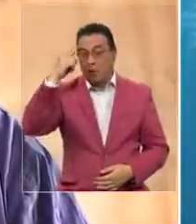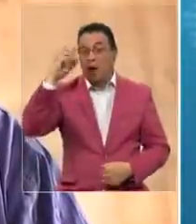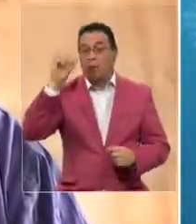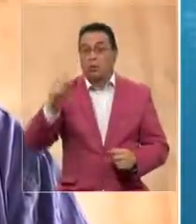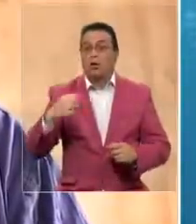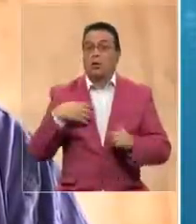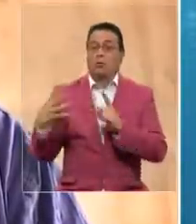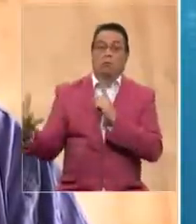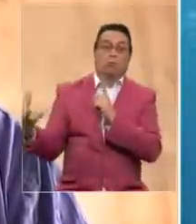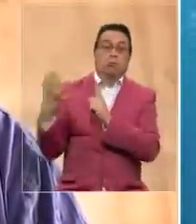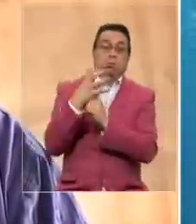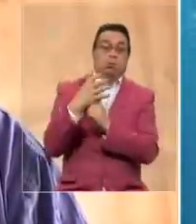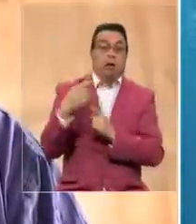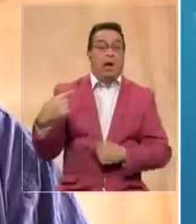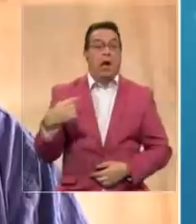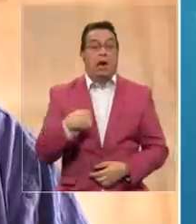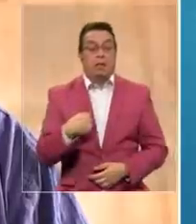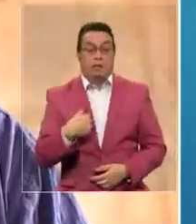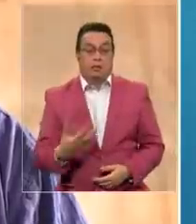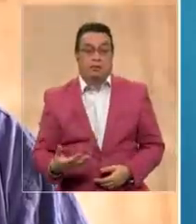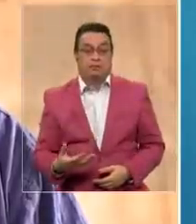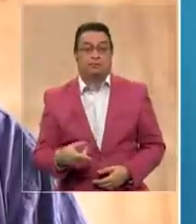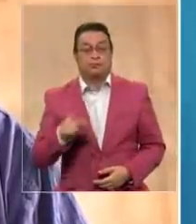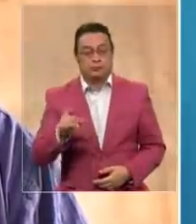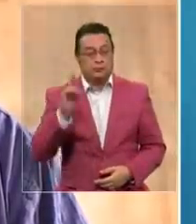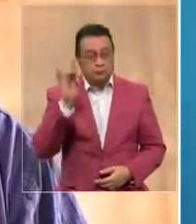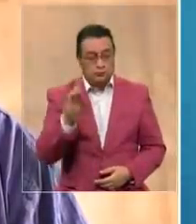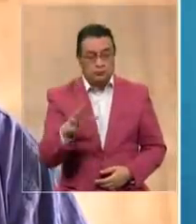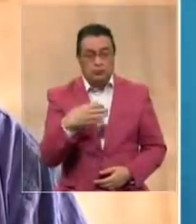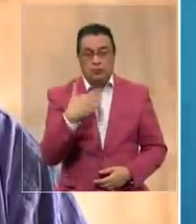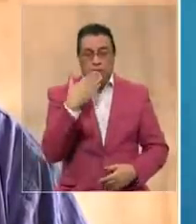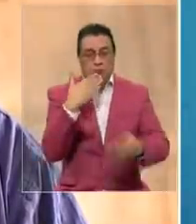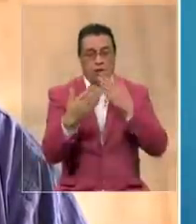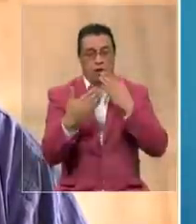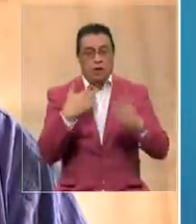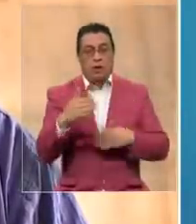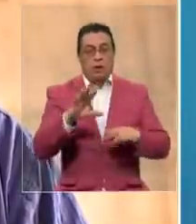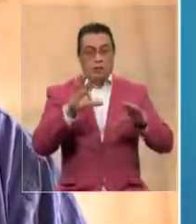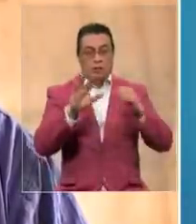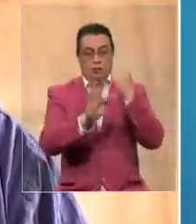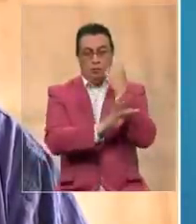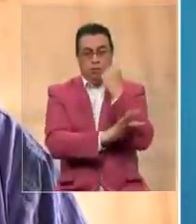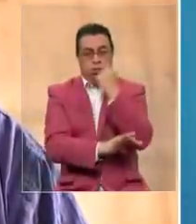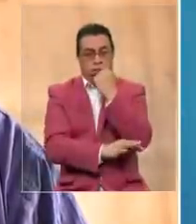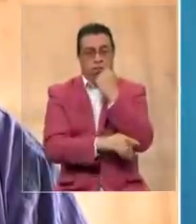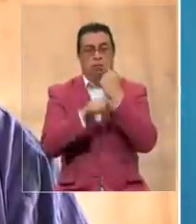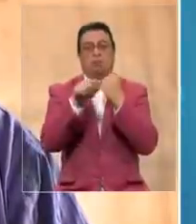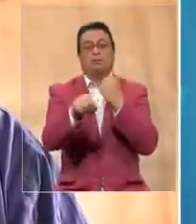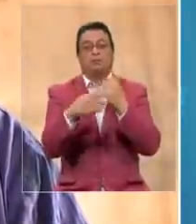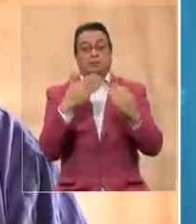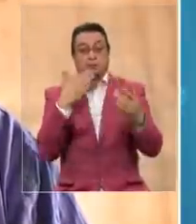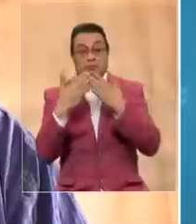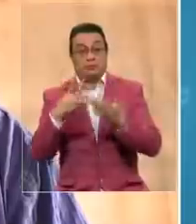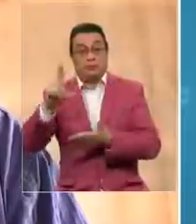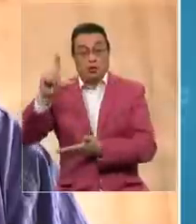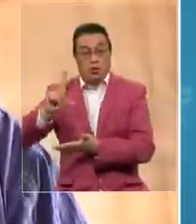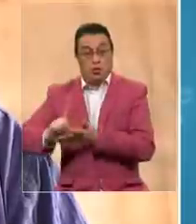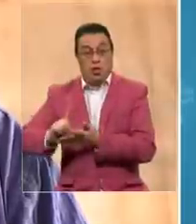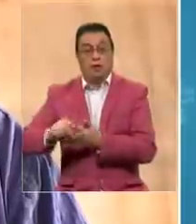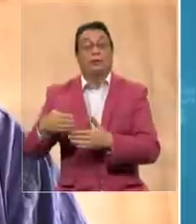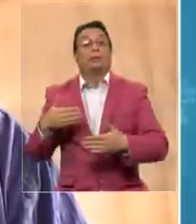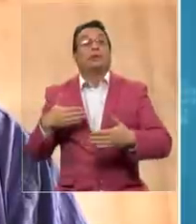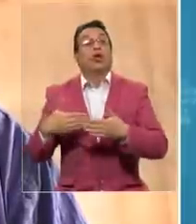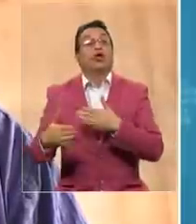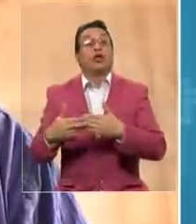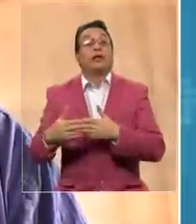podrían atentar directamente contra su vida. Es por eso que solo quiere hablar con el fiscal y que se va a poner de acuerdo con él en el lugar justamente